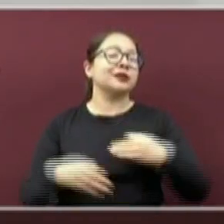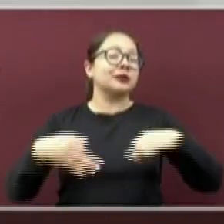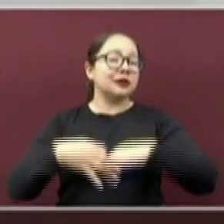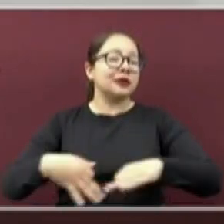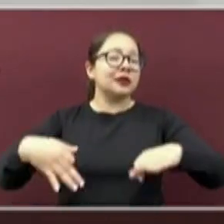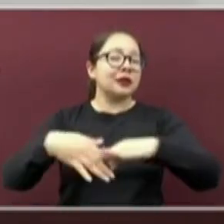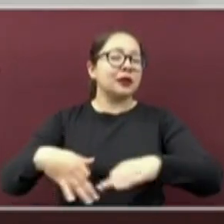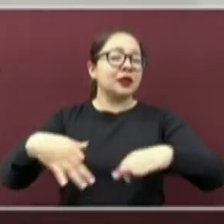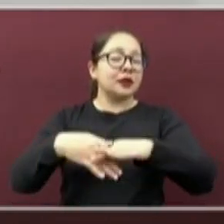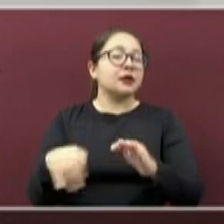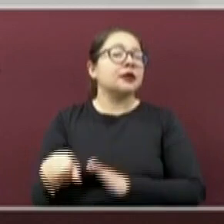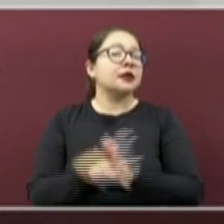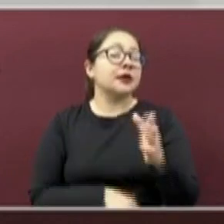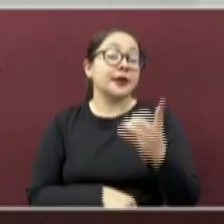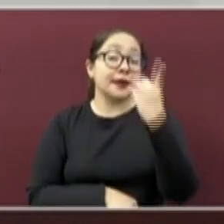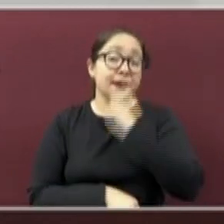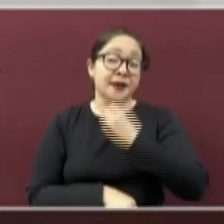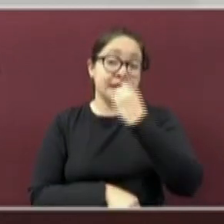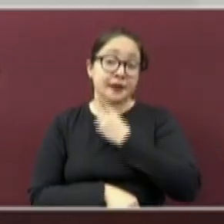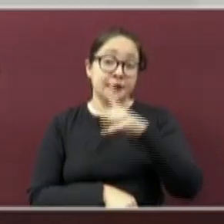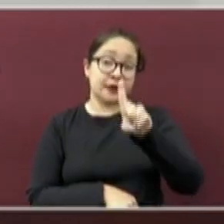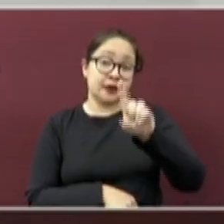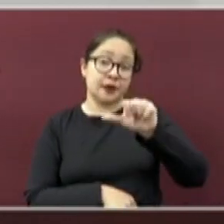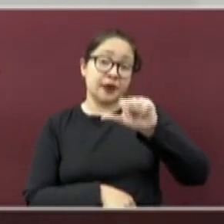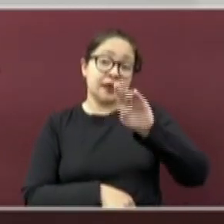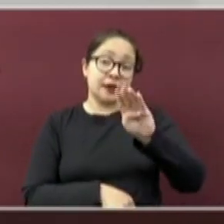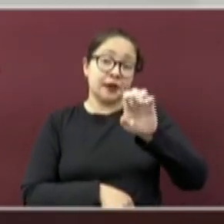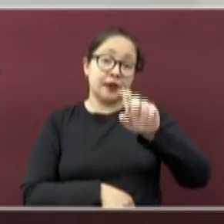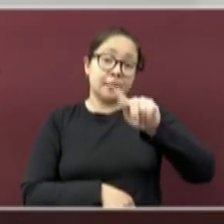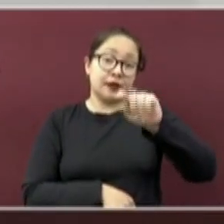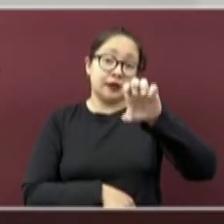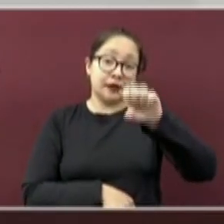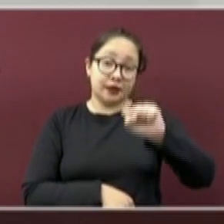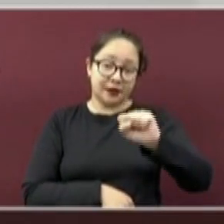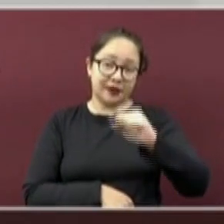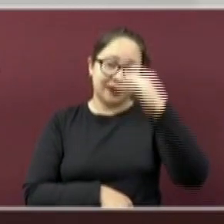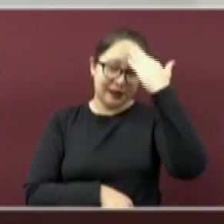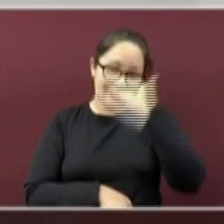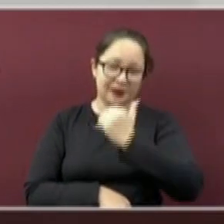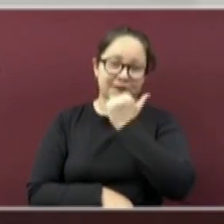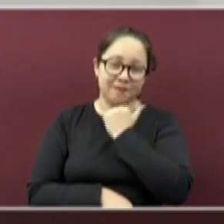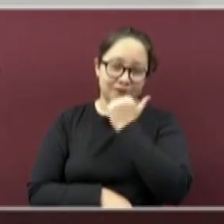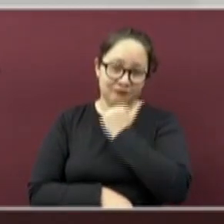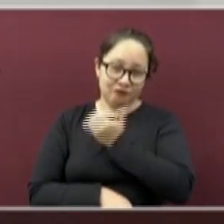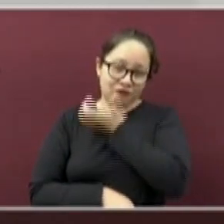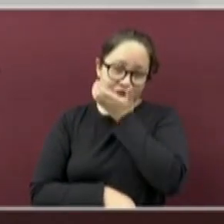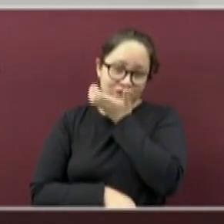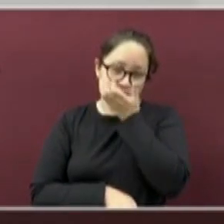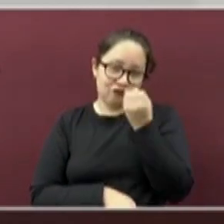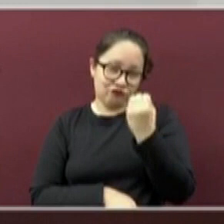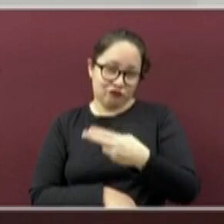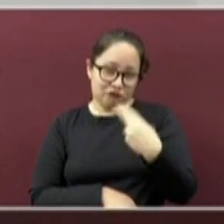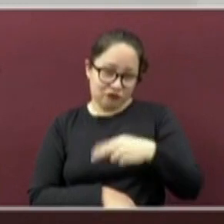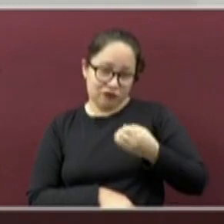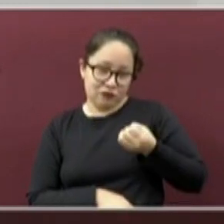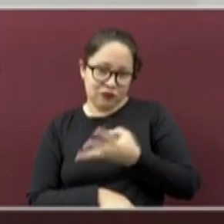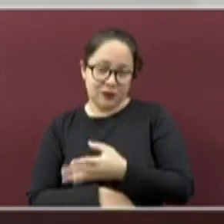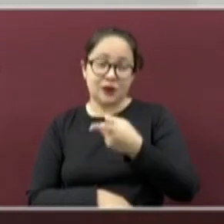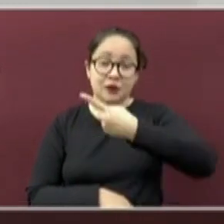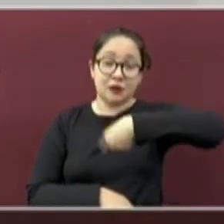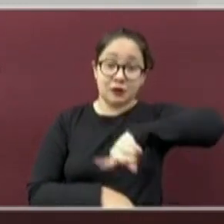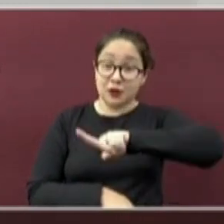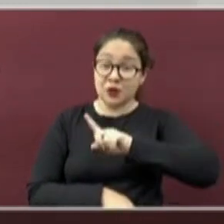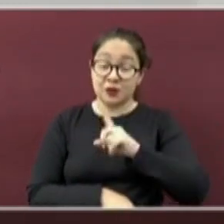pueden observar, una persona que tiene diabetes o el azúcar alto, como se le dice comúnmente, y no mantiene un